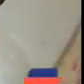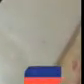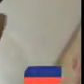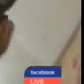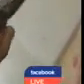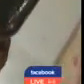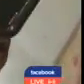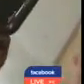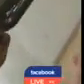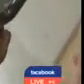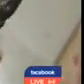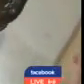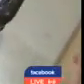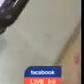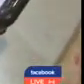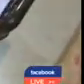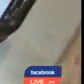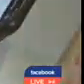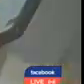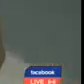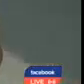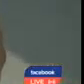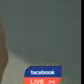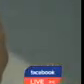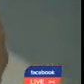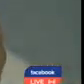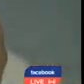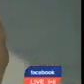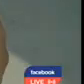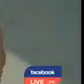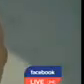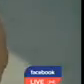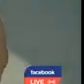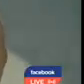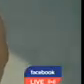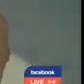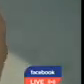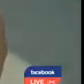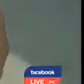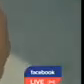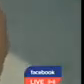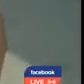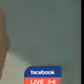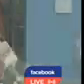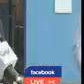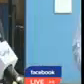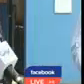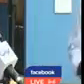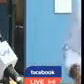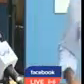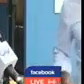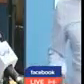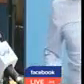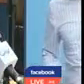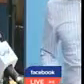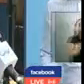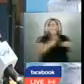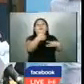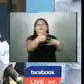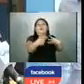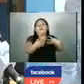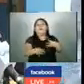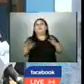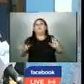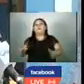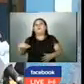límite en la cantidad del personal de la red de salud pública que puede solicitar ser parte del equipo, ya que según el ministro